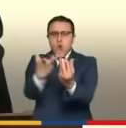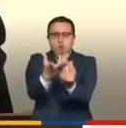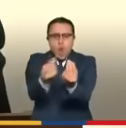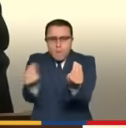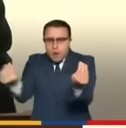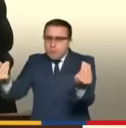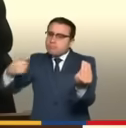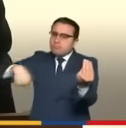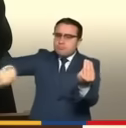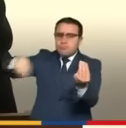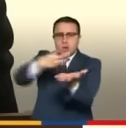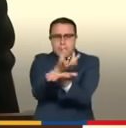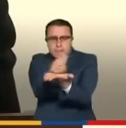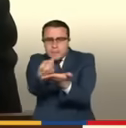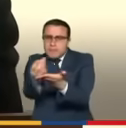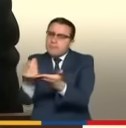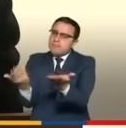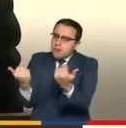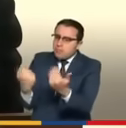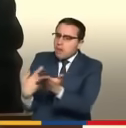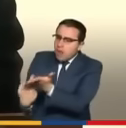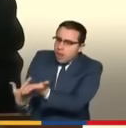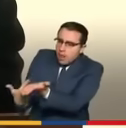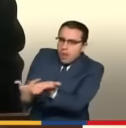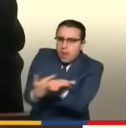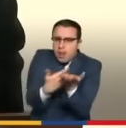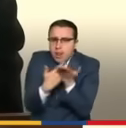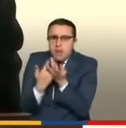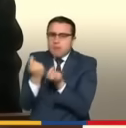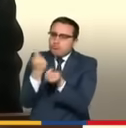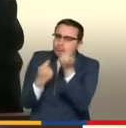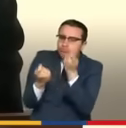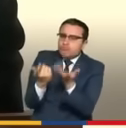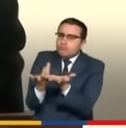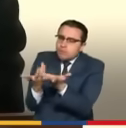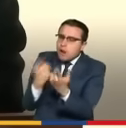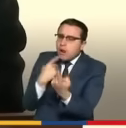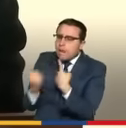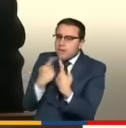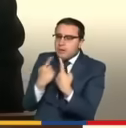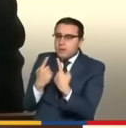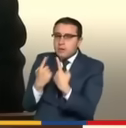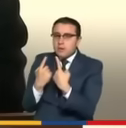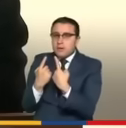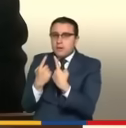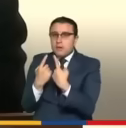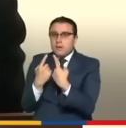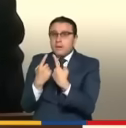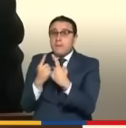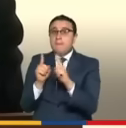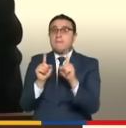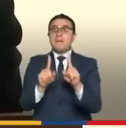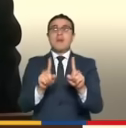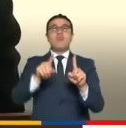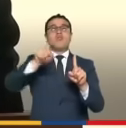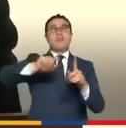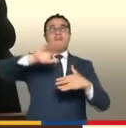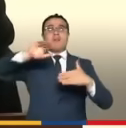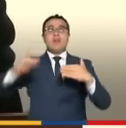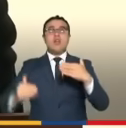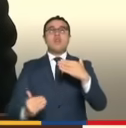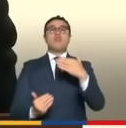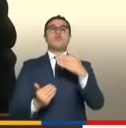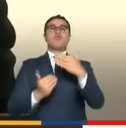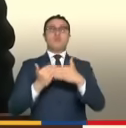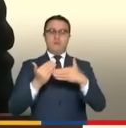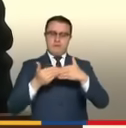uno de estos proyectos. Pero se trata de volver a construir la tesis que nunca debió